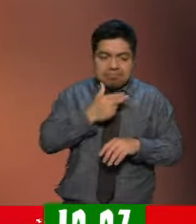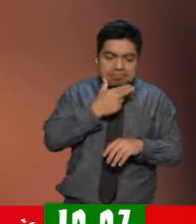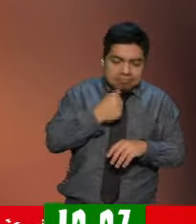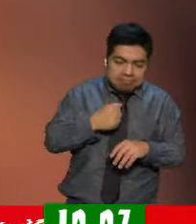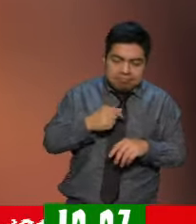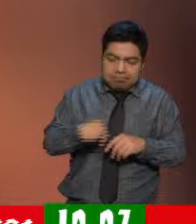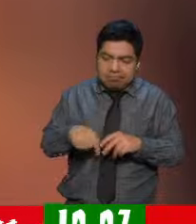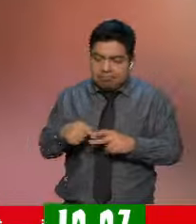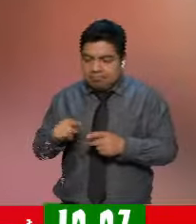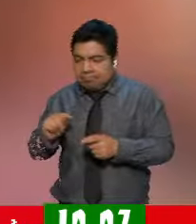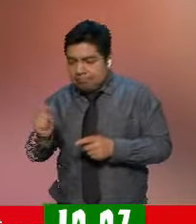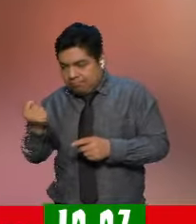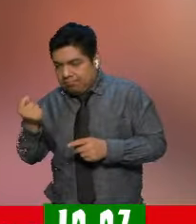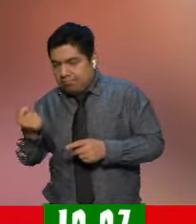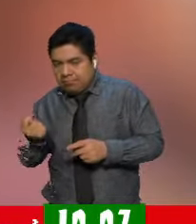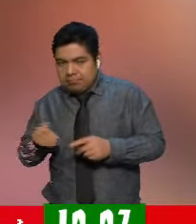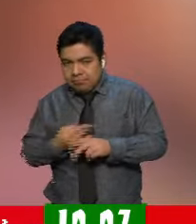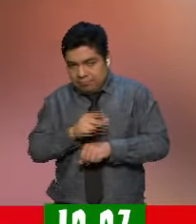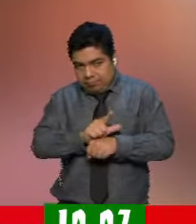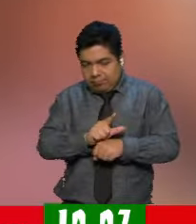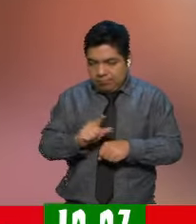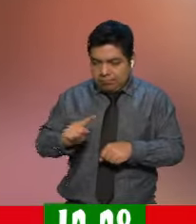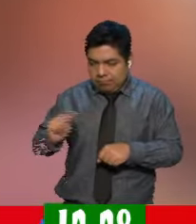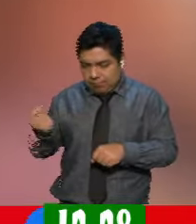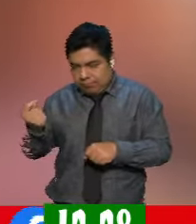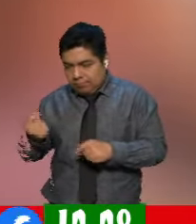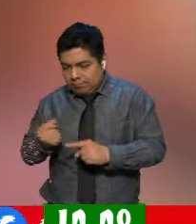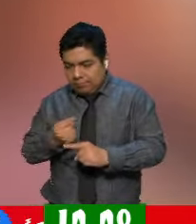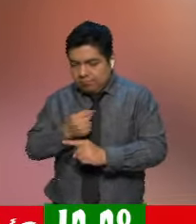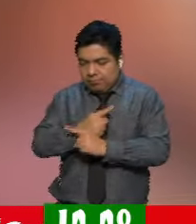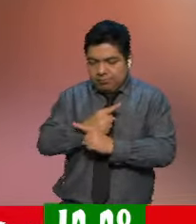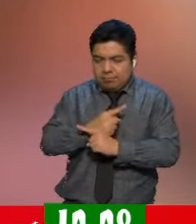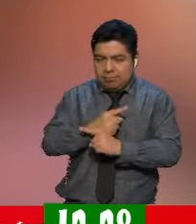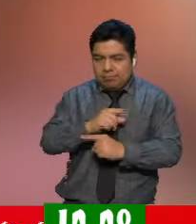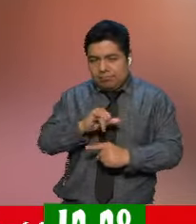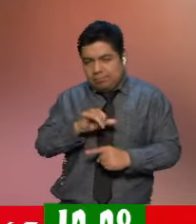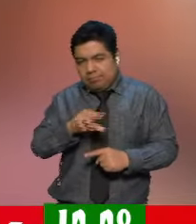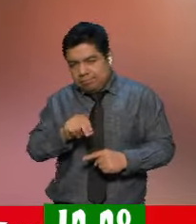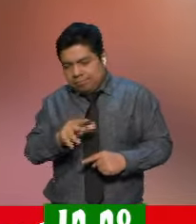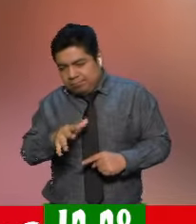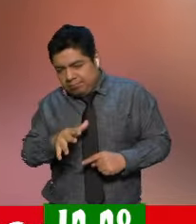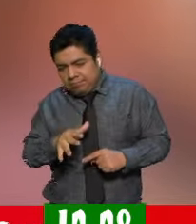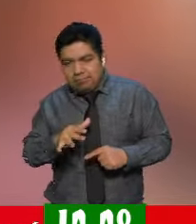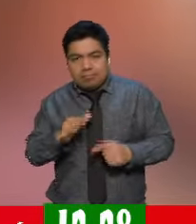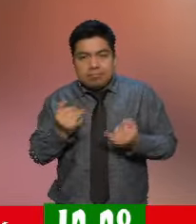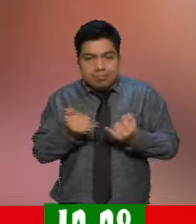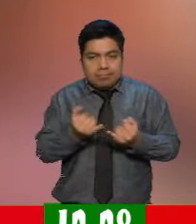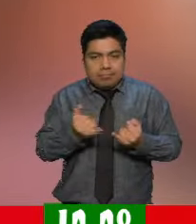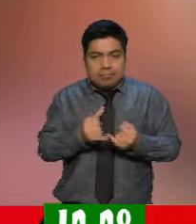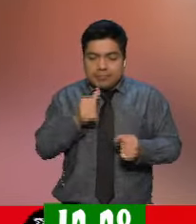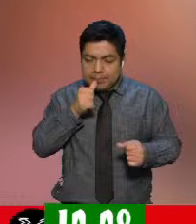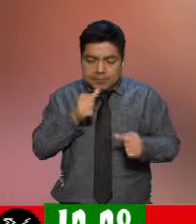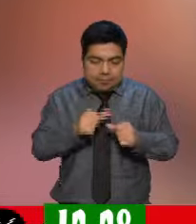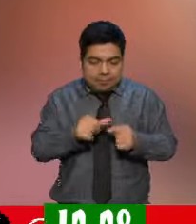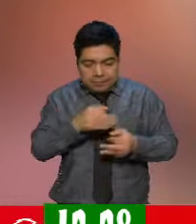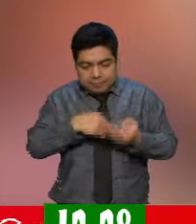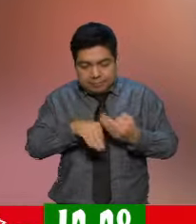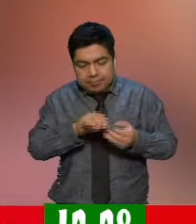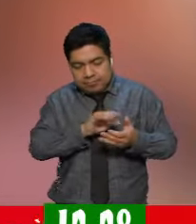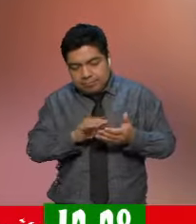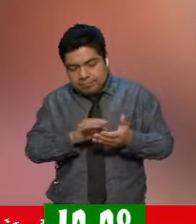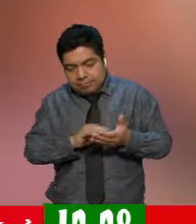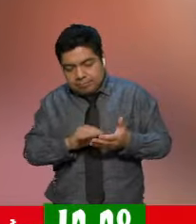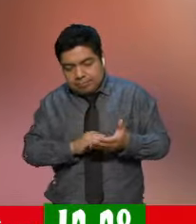la naturaleza contra la tecnología, más bien. Tiene un poco que ver, ¿no? Habla la letra un poco de eso. Habla de toda esta, de